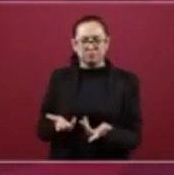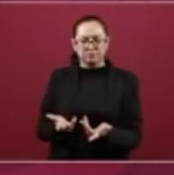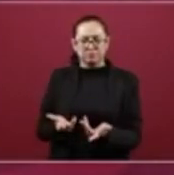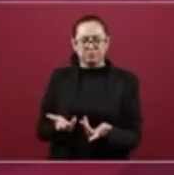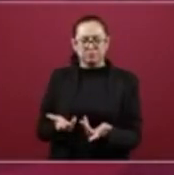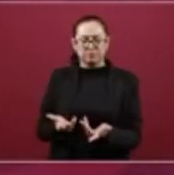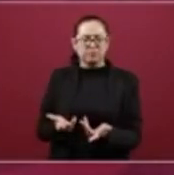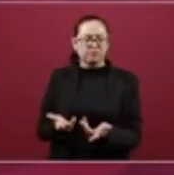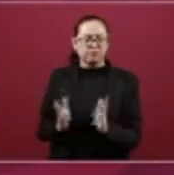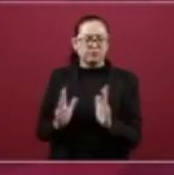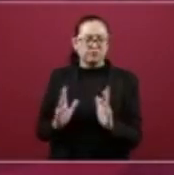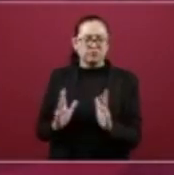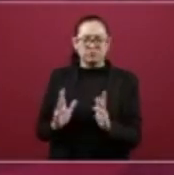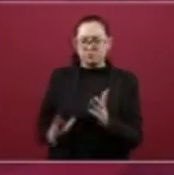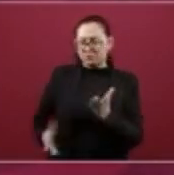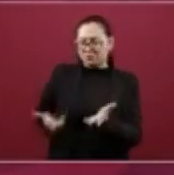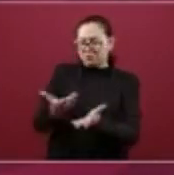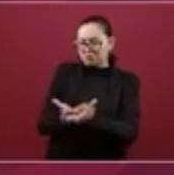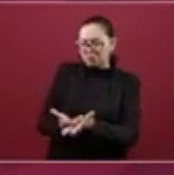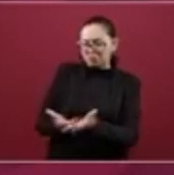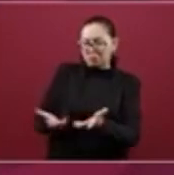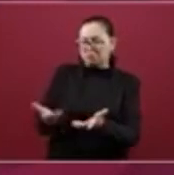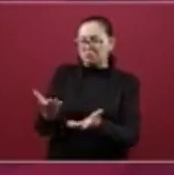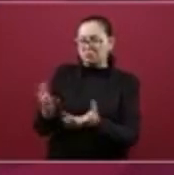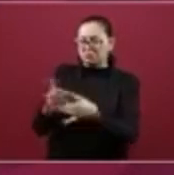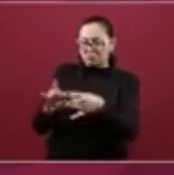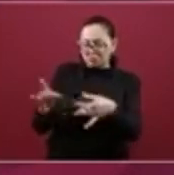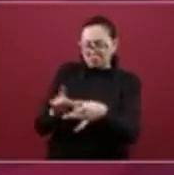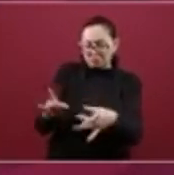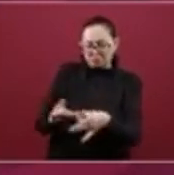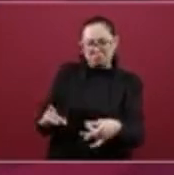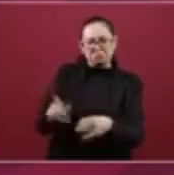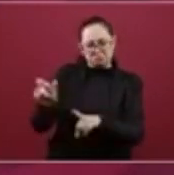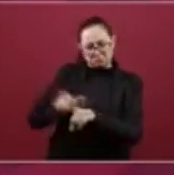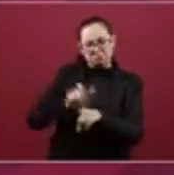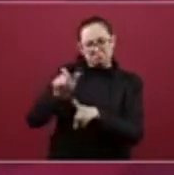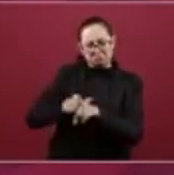o lo que se está argumentando, pero que